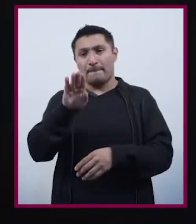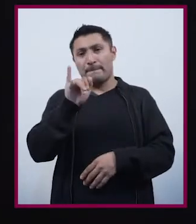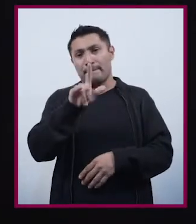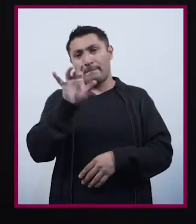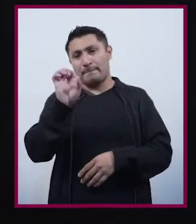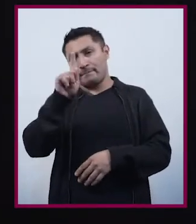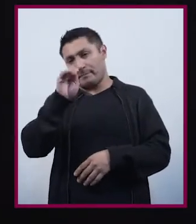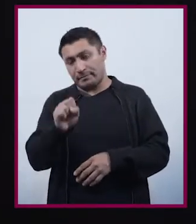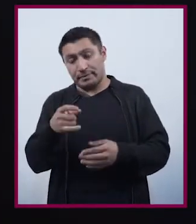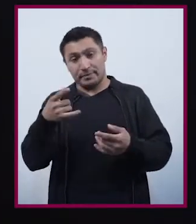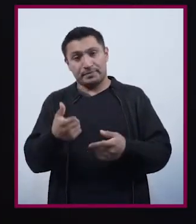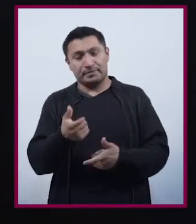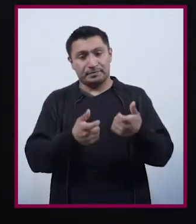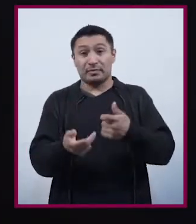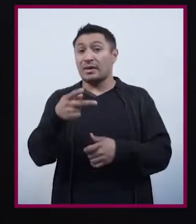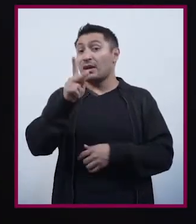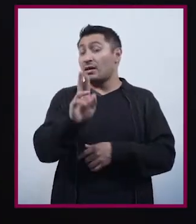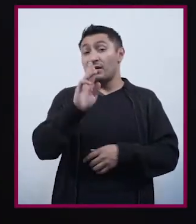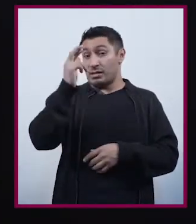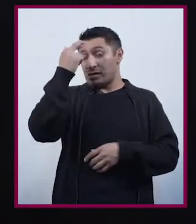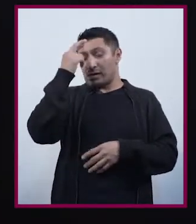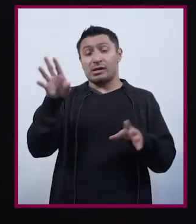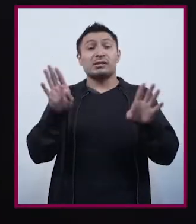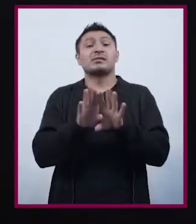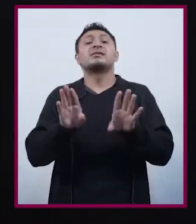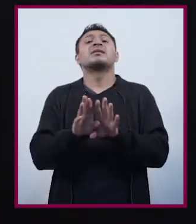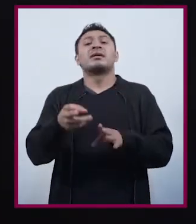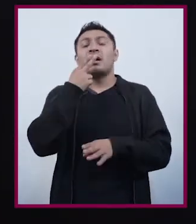billetes. Sin embargo, no dejemos